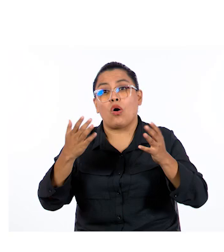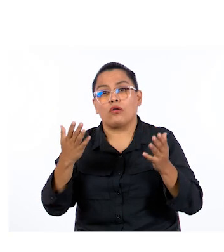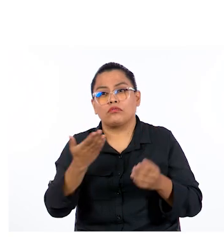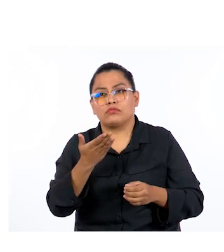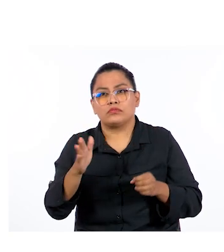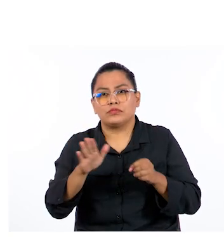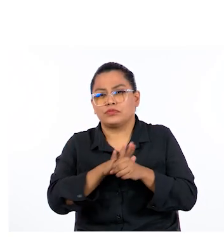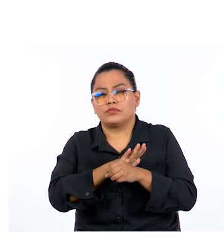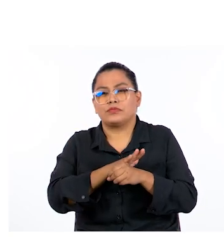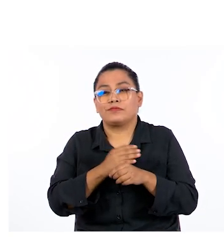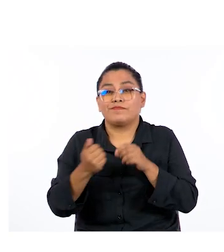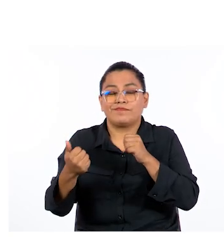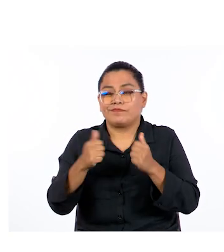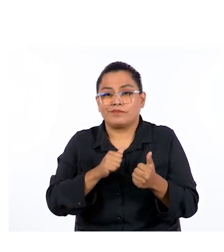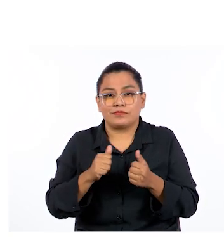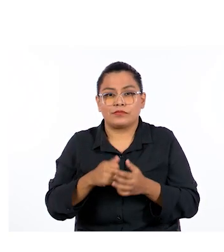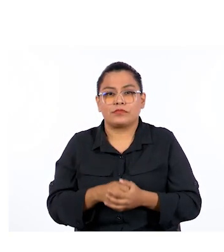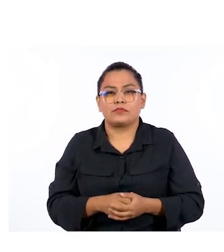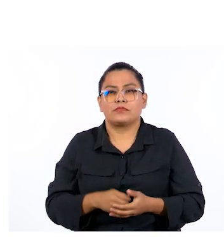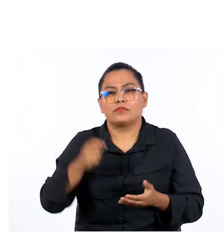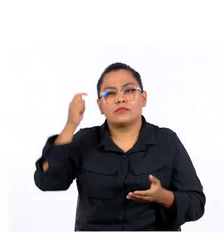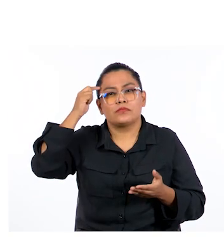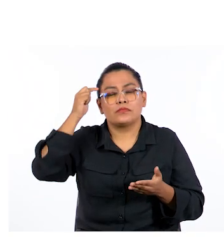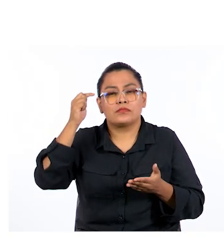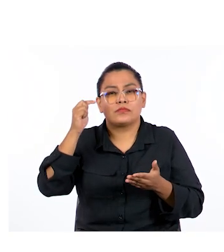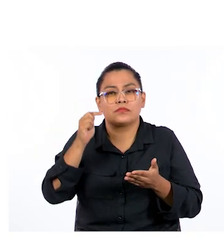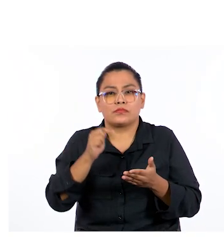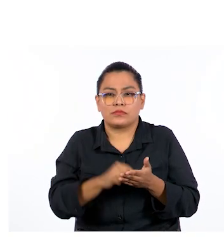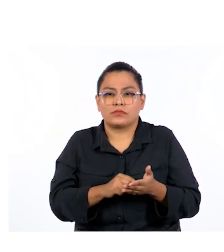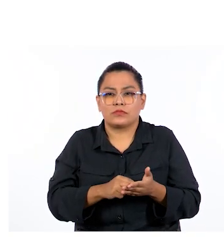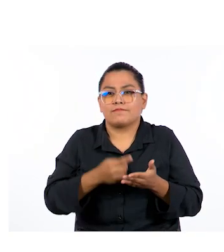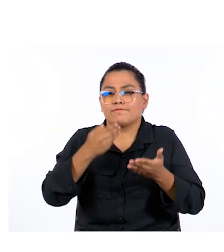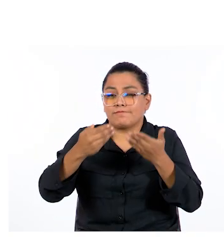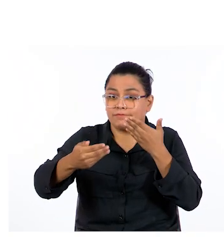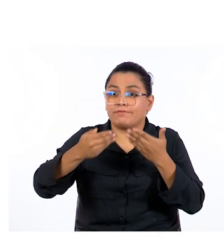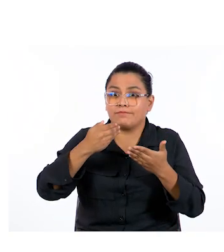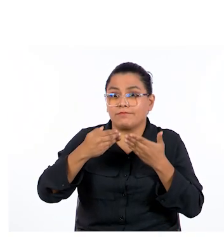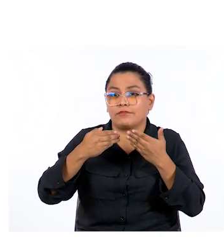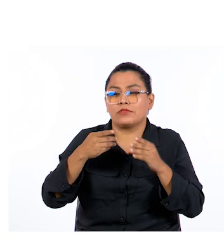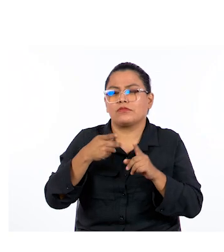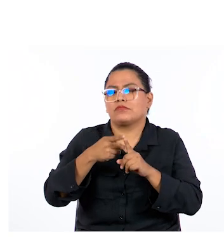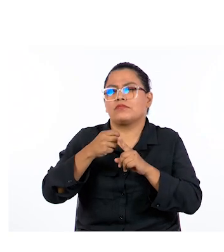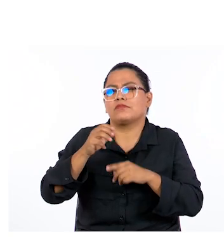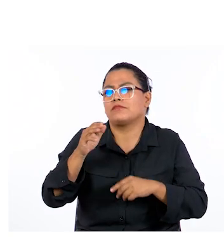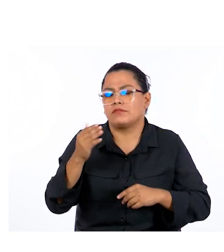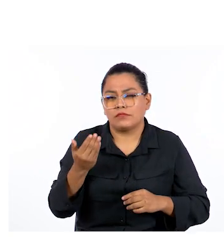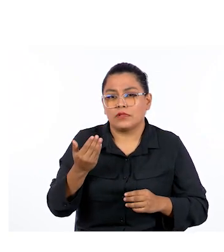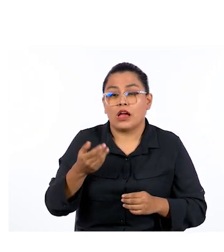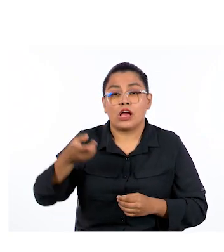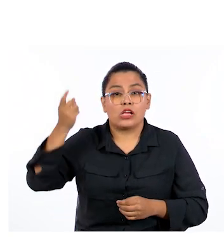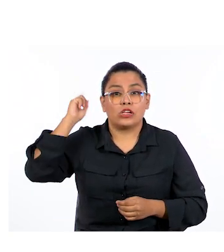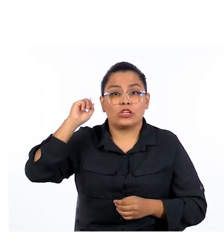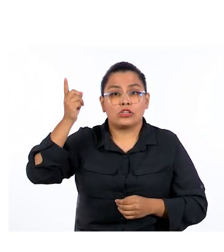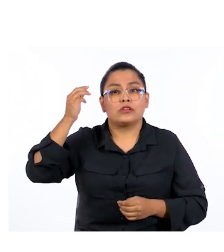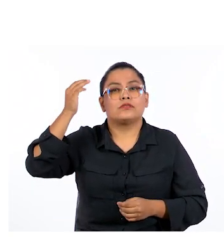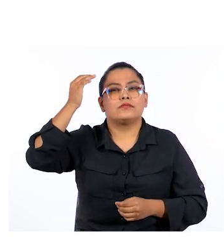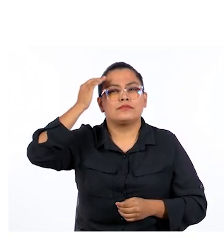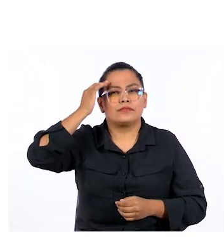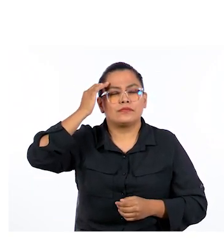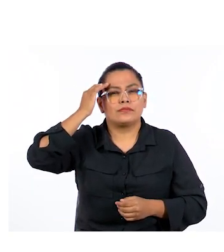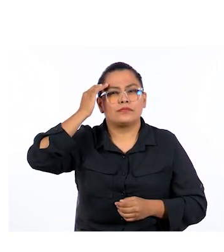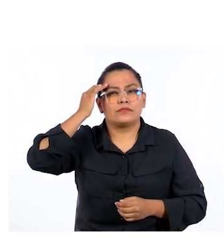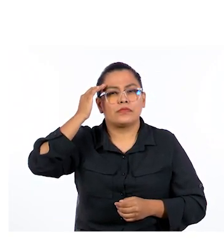o de complementar, según sea el caso. Las pruebas vienen acompañadas de una descripción, con el objetivo que